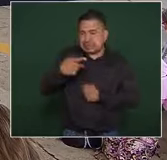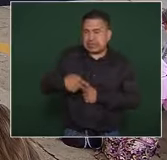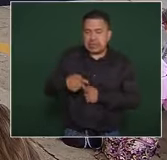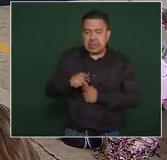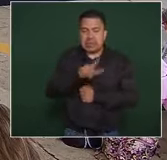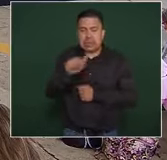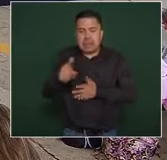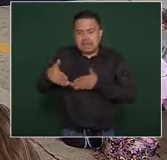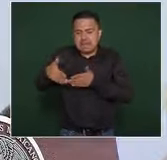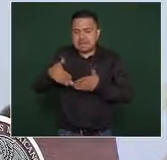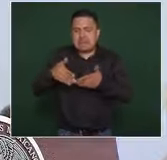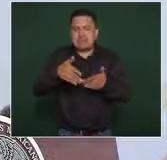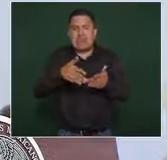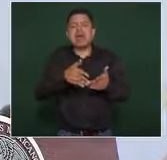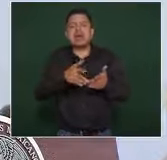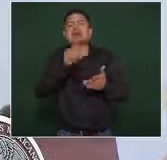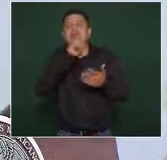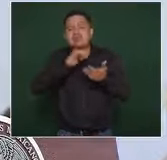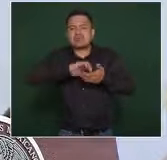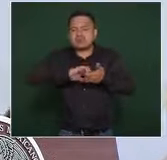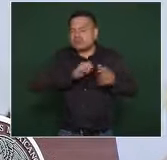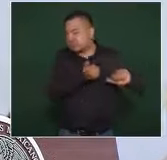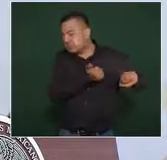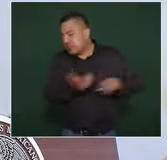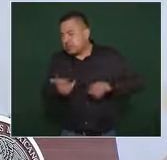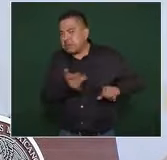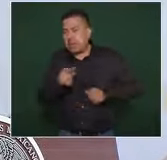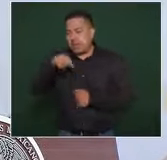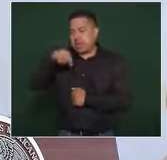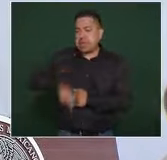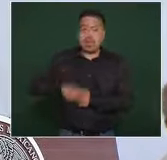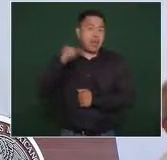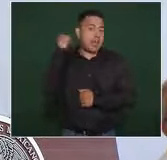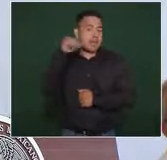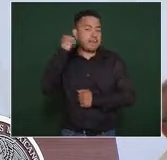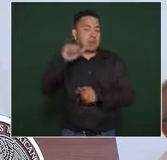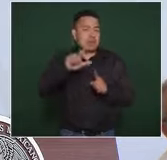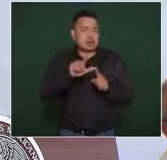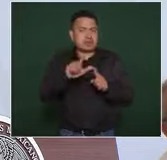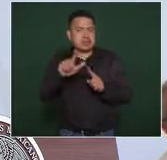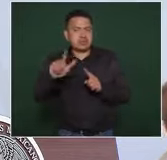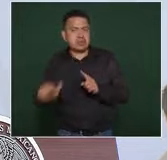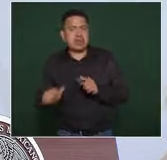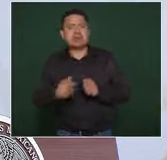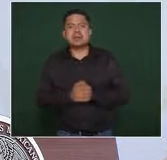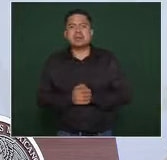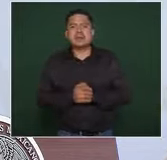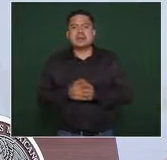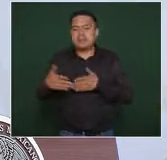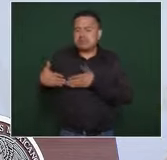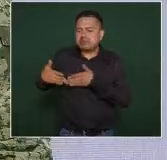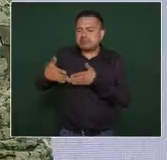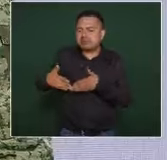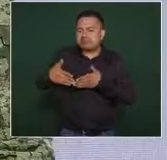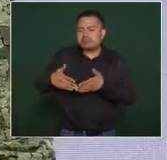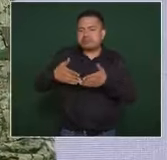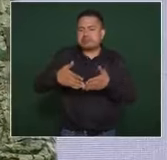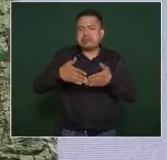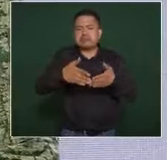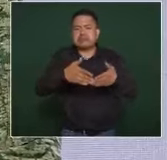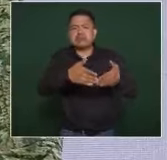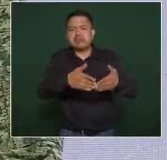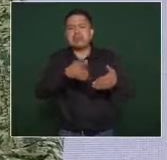por mar y por tierra, aquí al puerto de Acapulco. Posteriormente llegan los buques, llegan